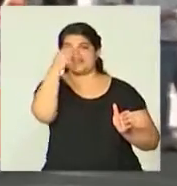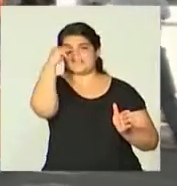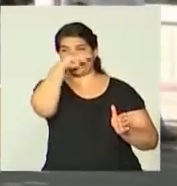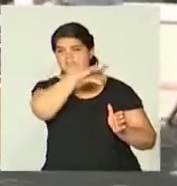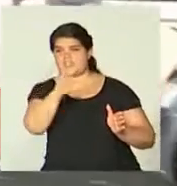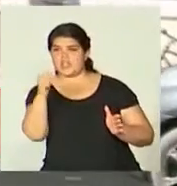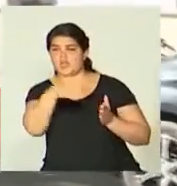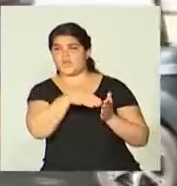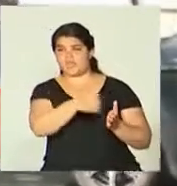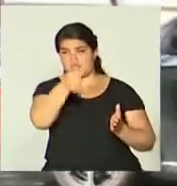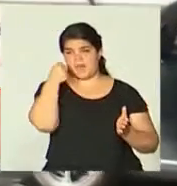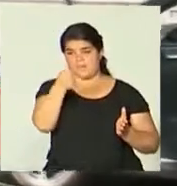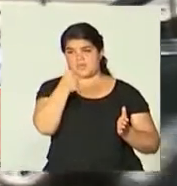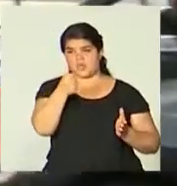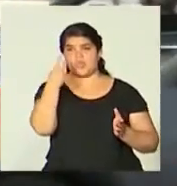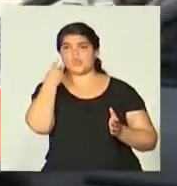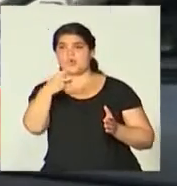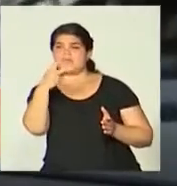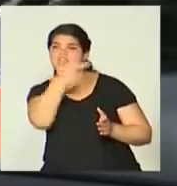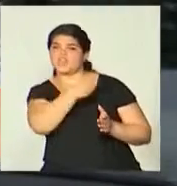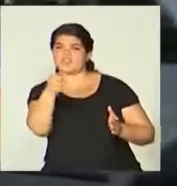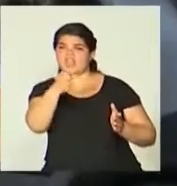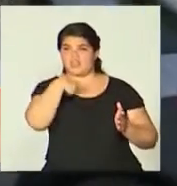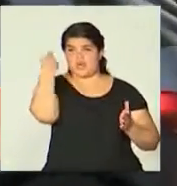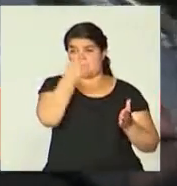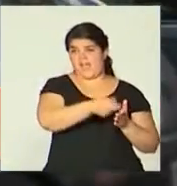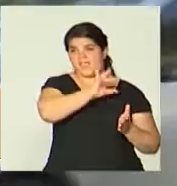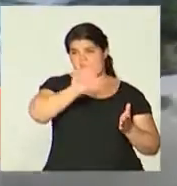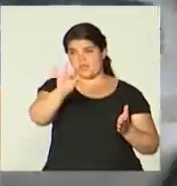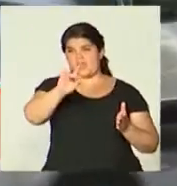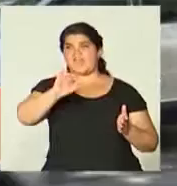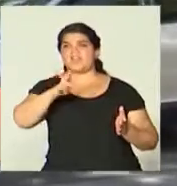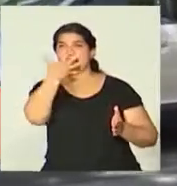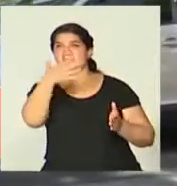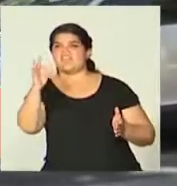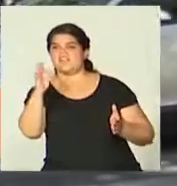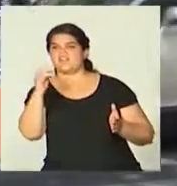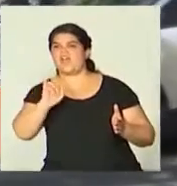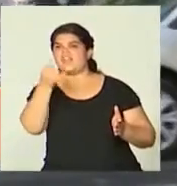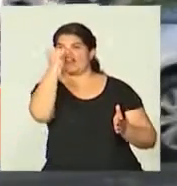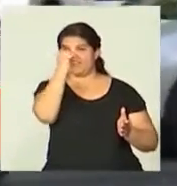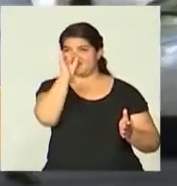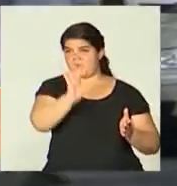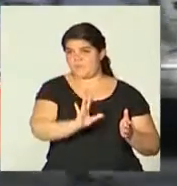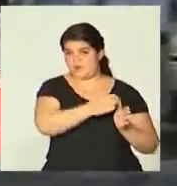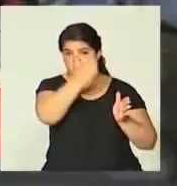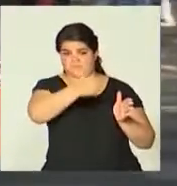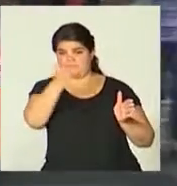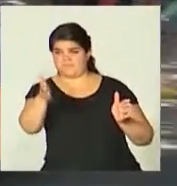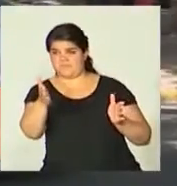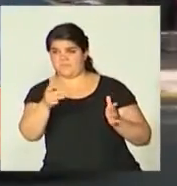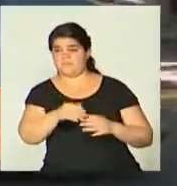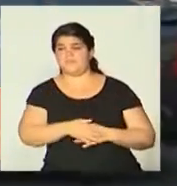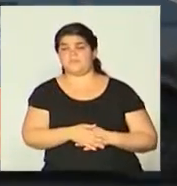pesos, 2.200 del capital y 500 de intereses, en un momento en el cual era